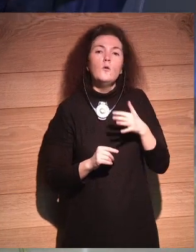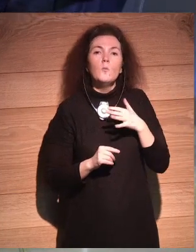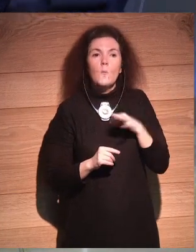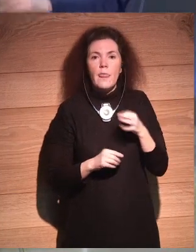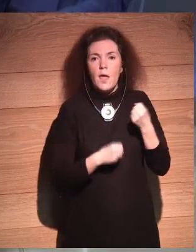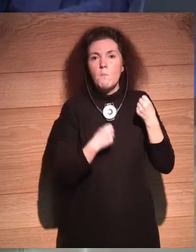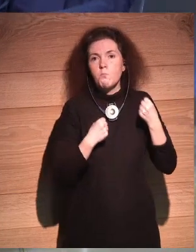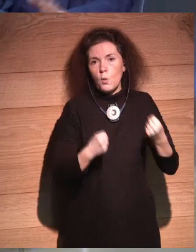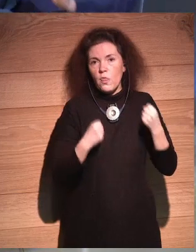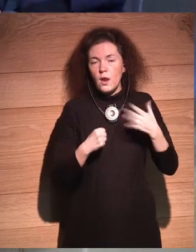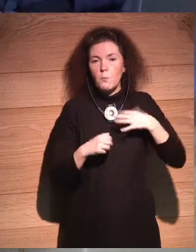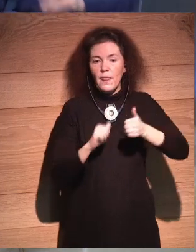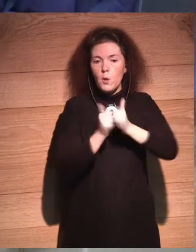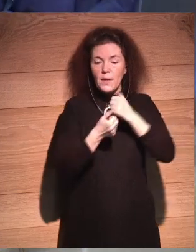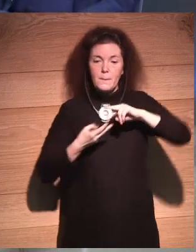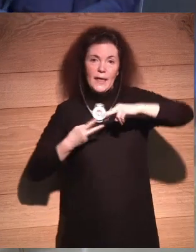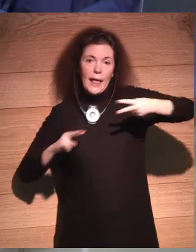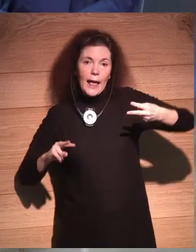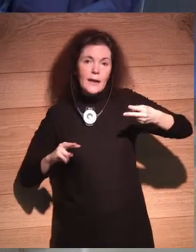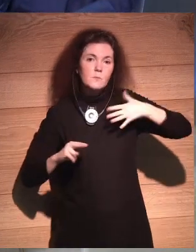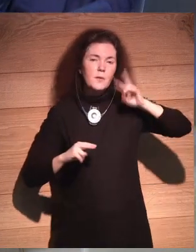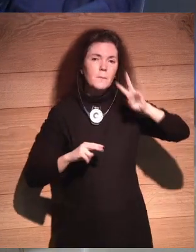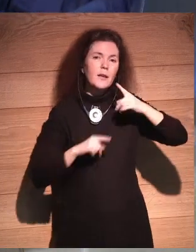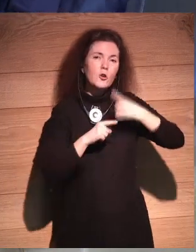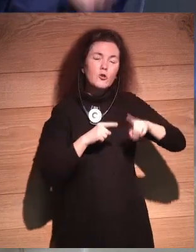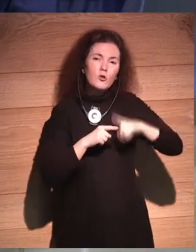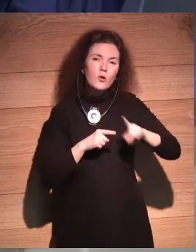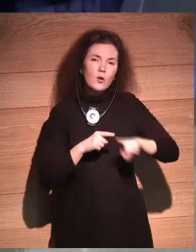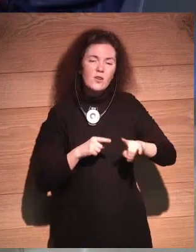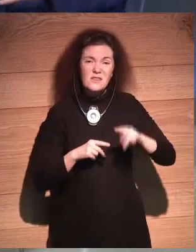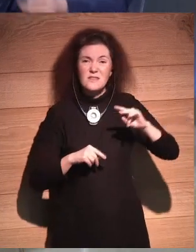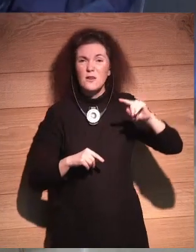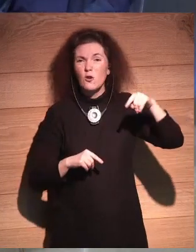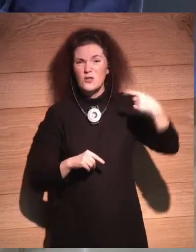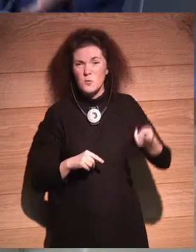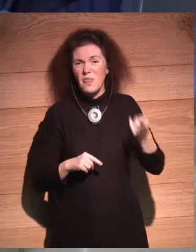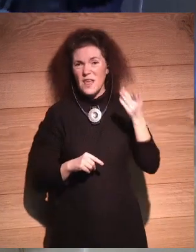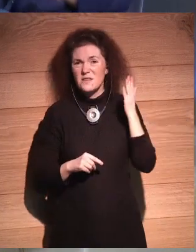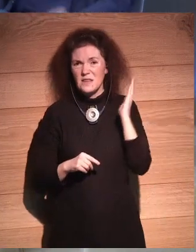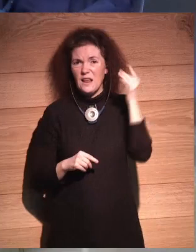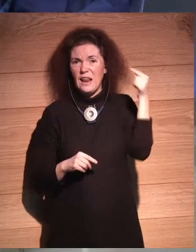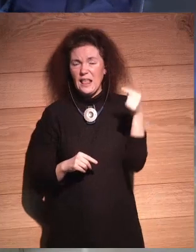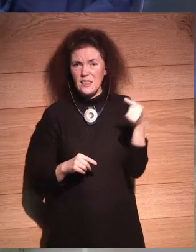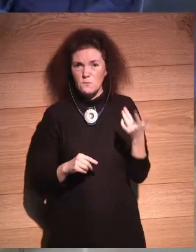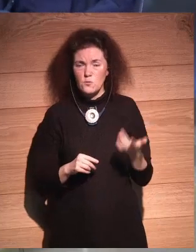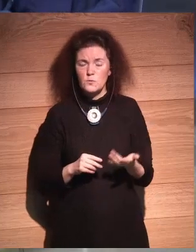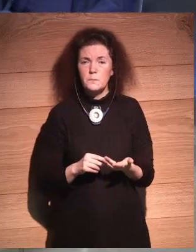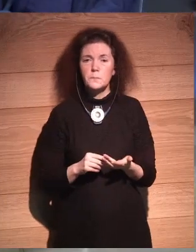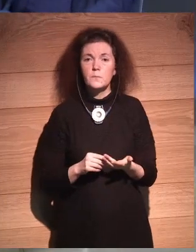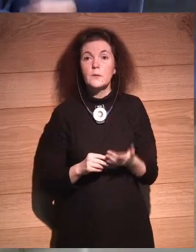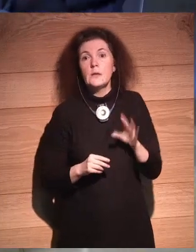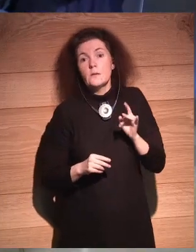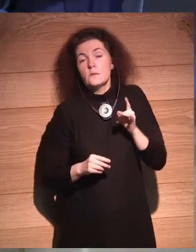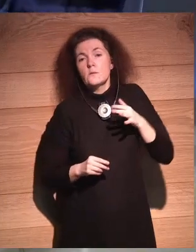tomar el poder, alguien podría copiar mis genes, podríamos ver esas cosas que tuvieran unas consecuencias muy dañinas, y bueno, sí,